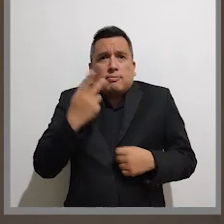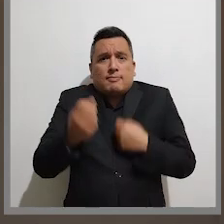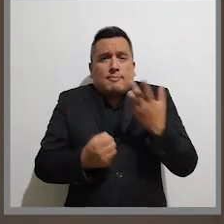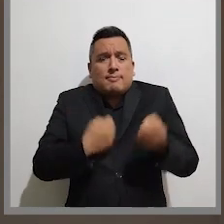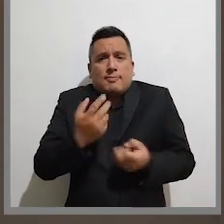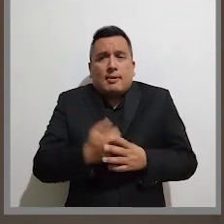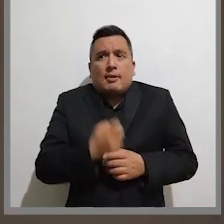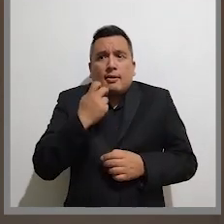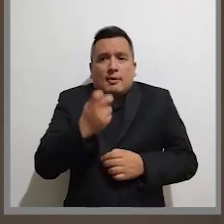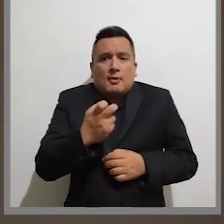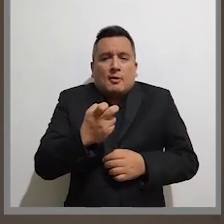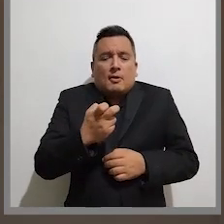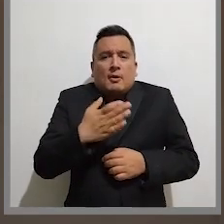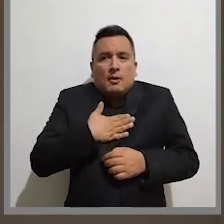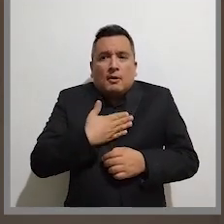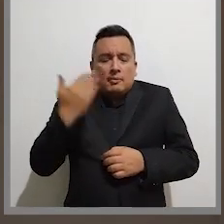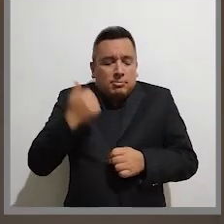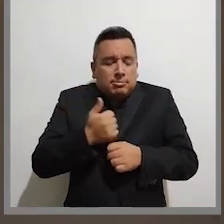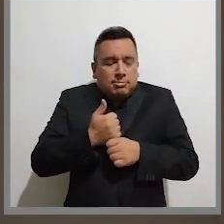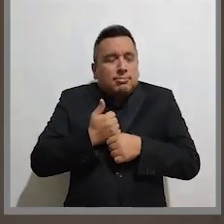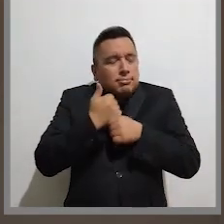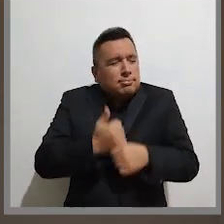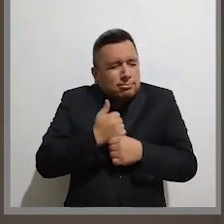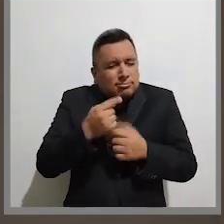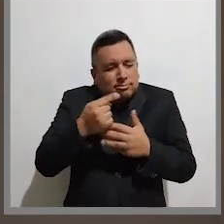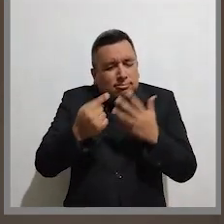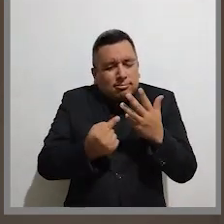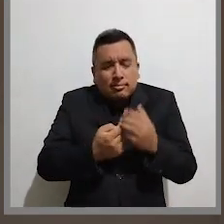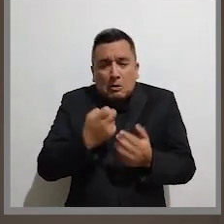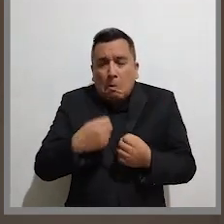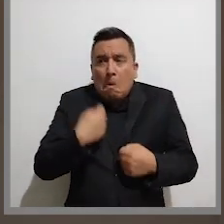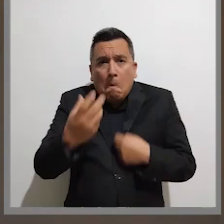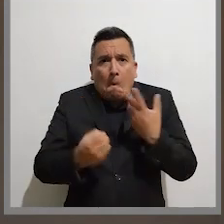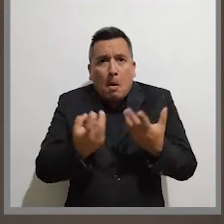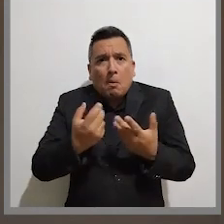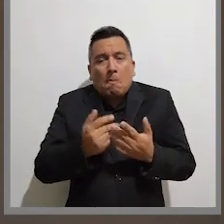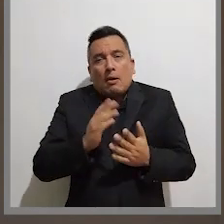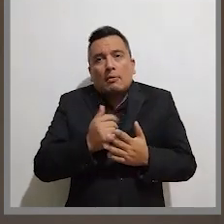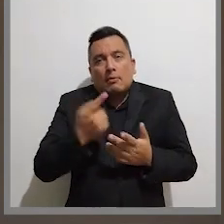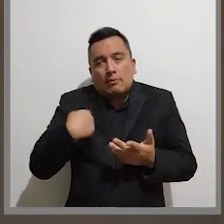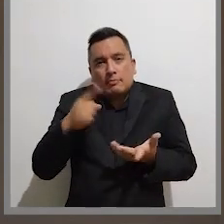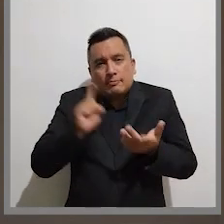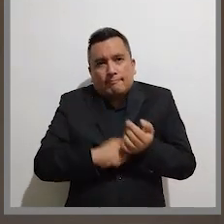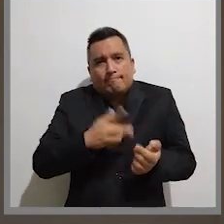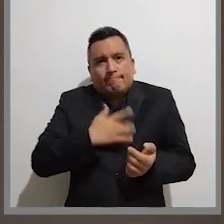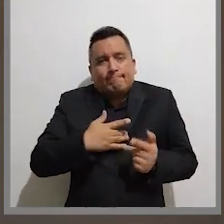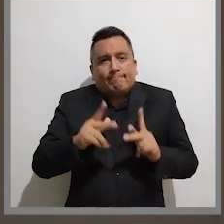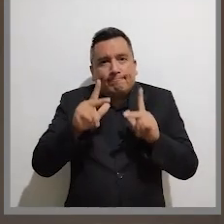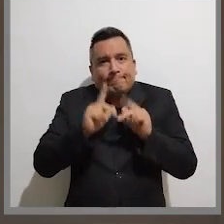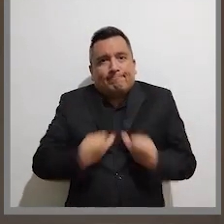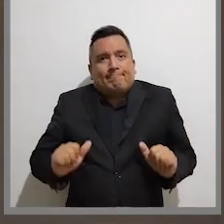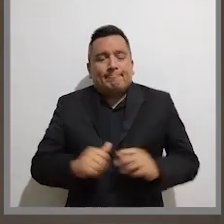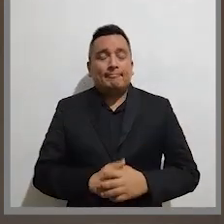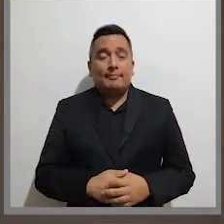ellas están viviendo, la violencia de la cual son víctimas, genera una sensación de paz al interior de